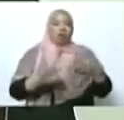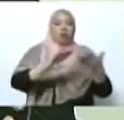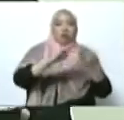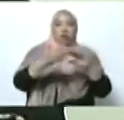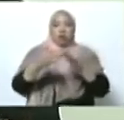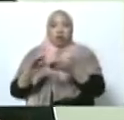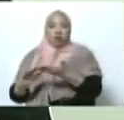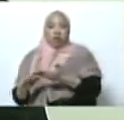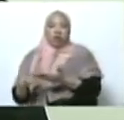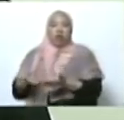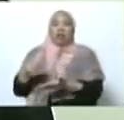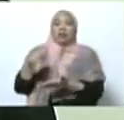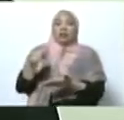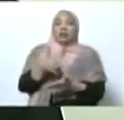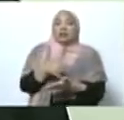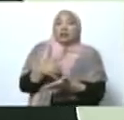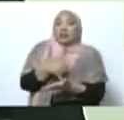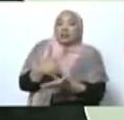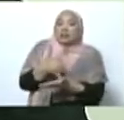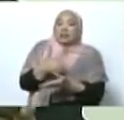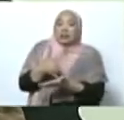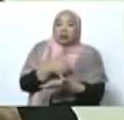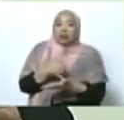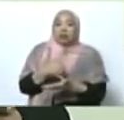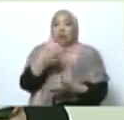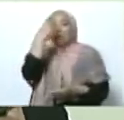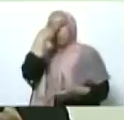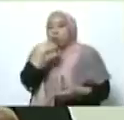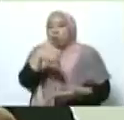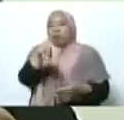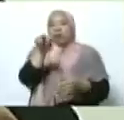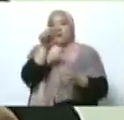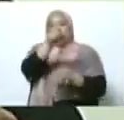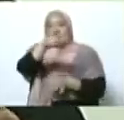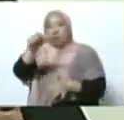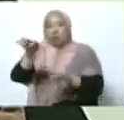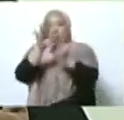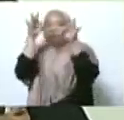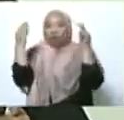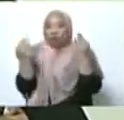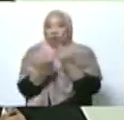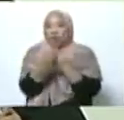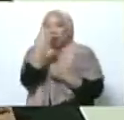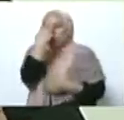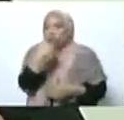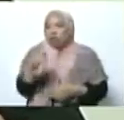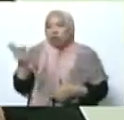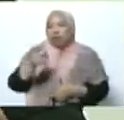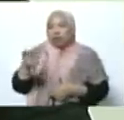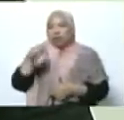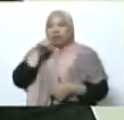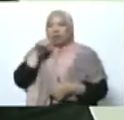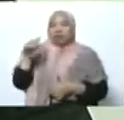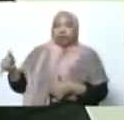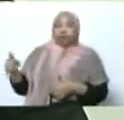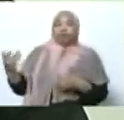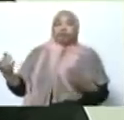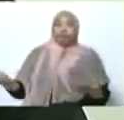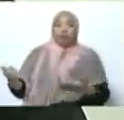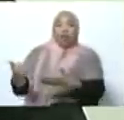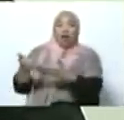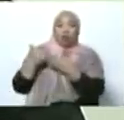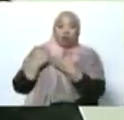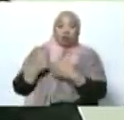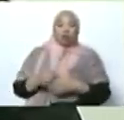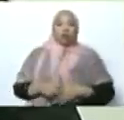más vulnerables. Además, otra pregunta no relacionada con el tema del día de hoy. La jefa del Comando del